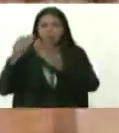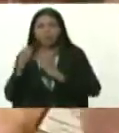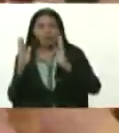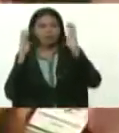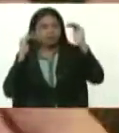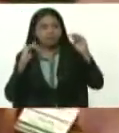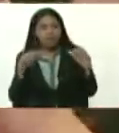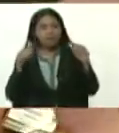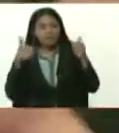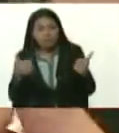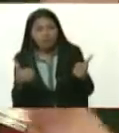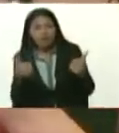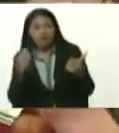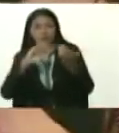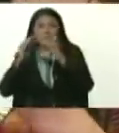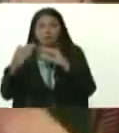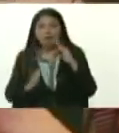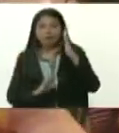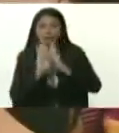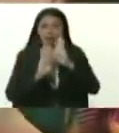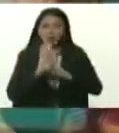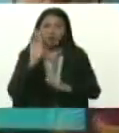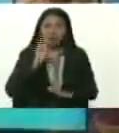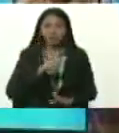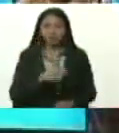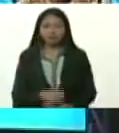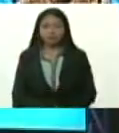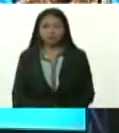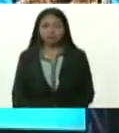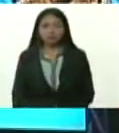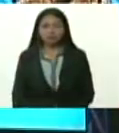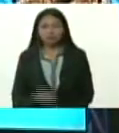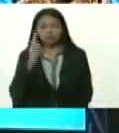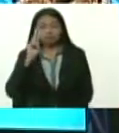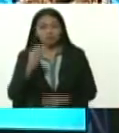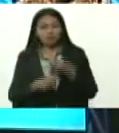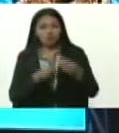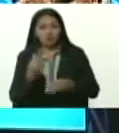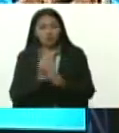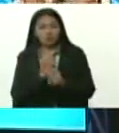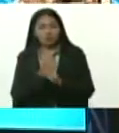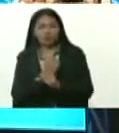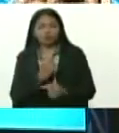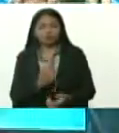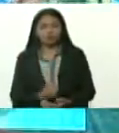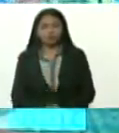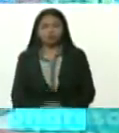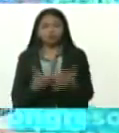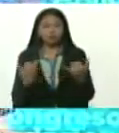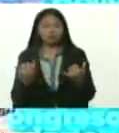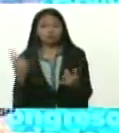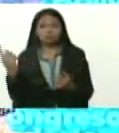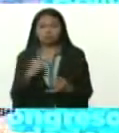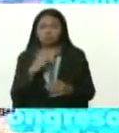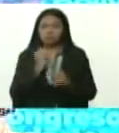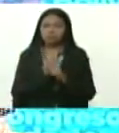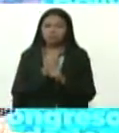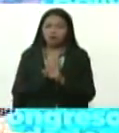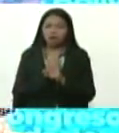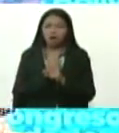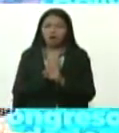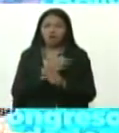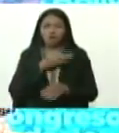atendidas, comunidades desarrolladas. ¿Se dan cuenta del trabajo? Ahora es que viene el trabajo